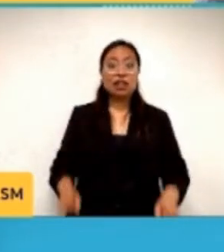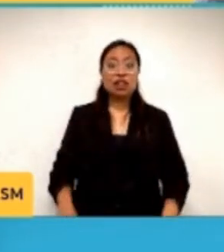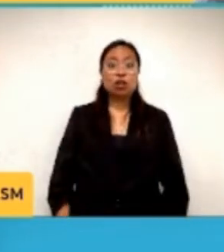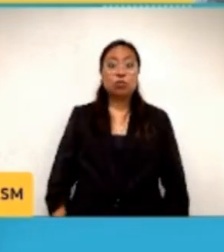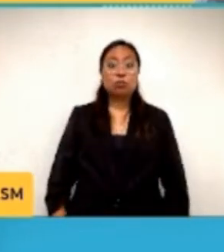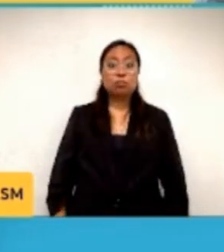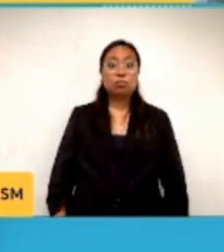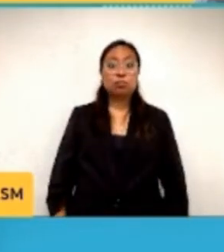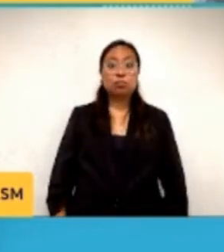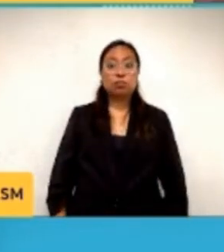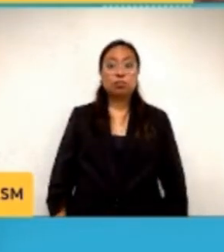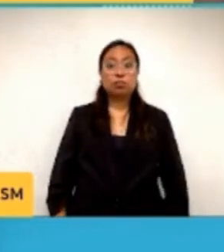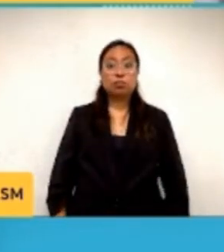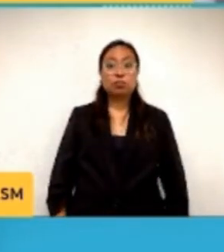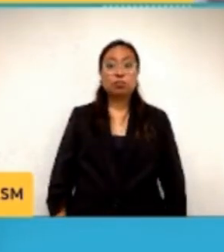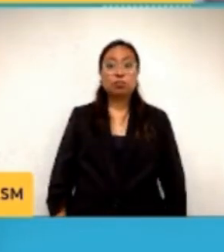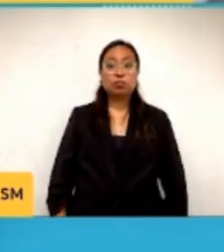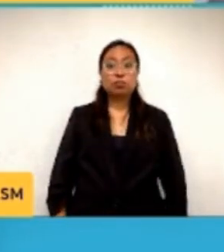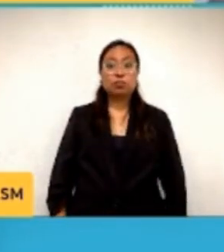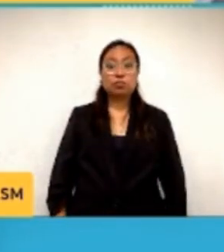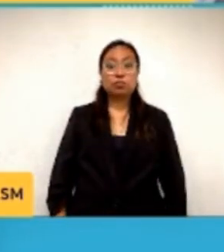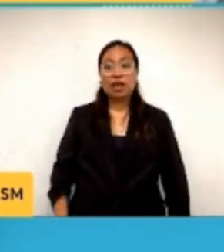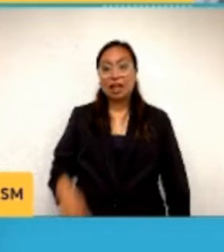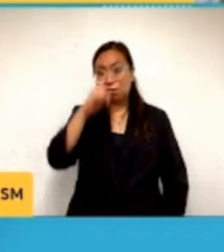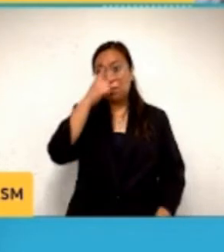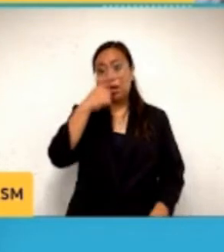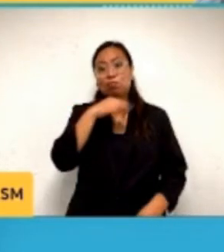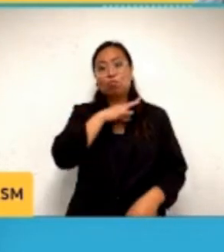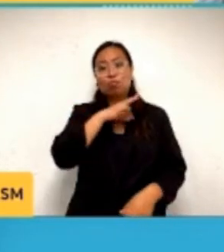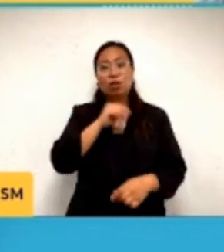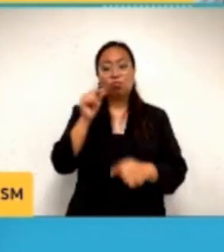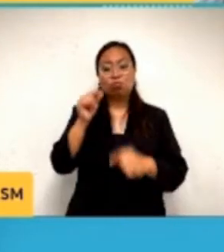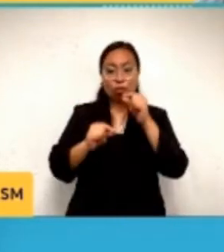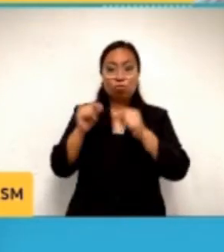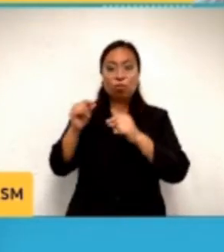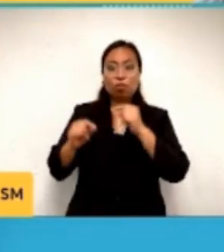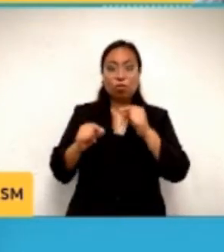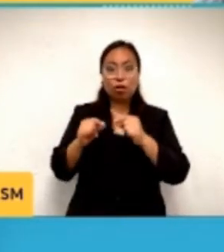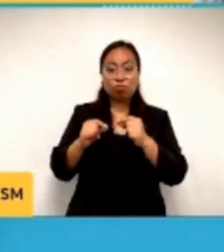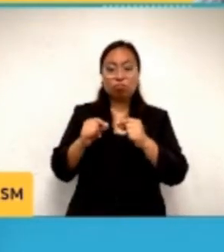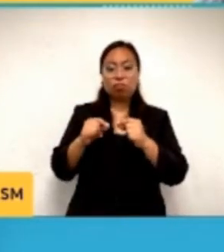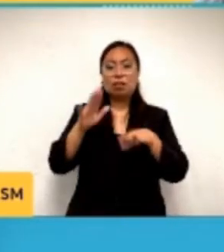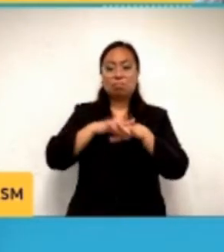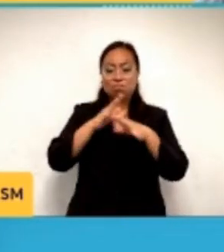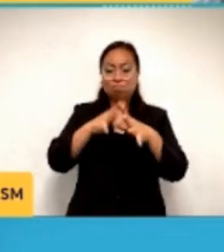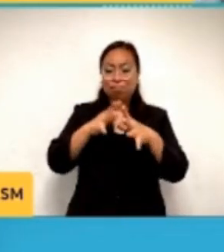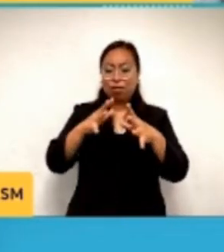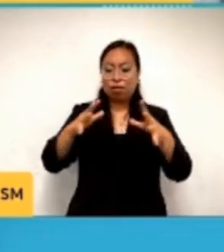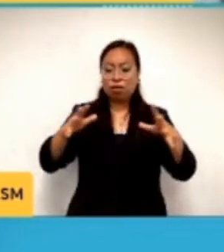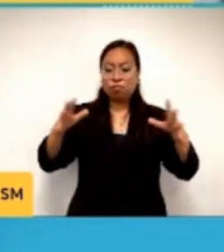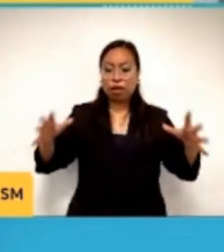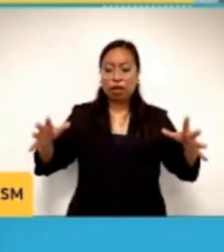y para amplificar su voz, amplificar